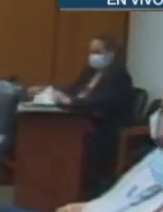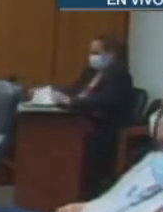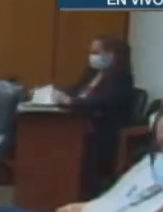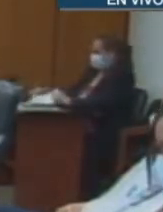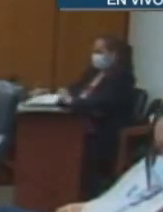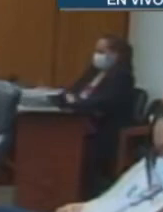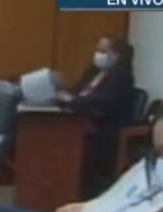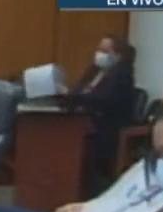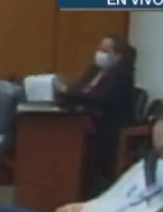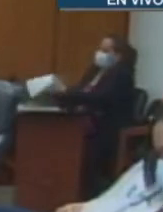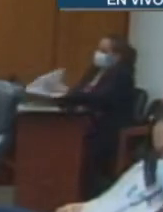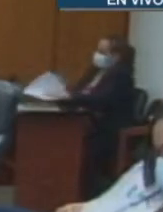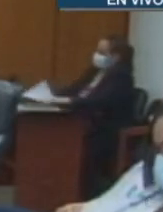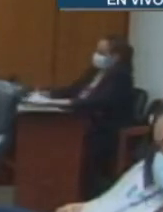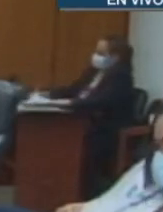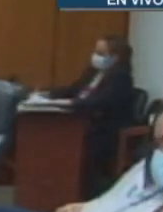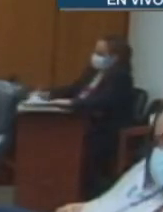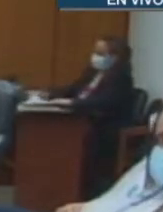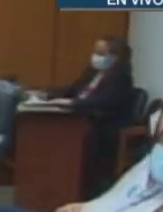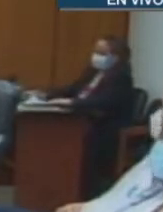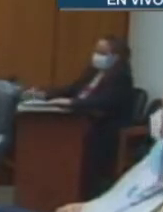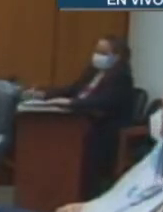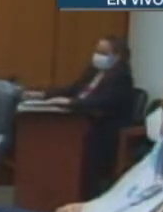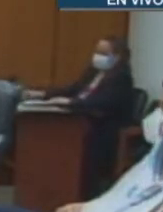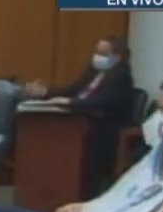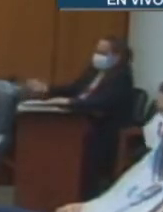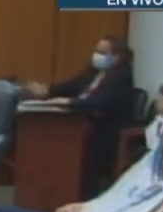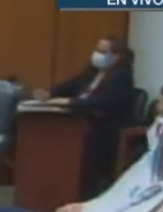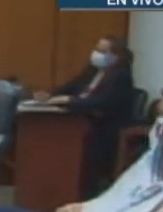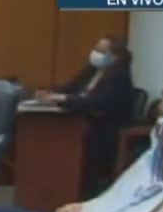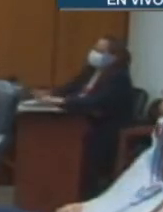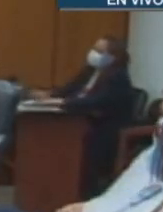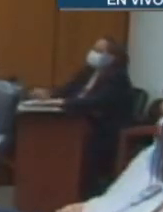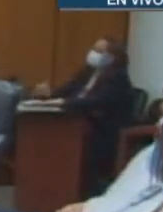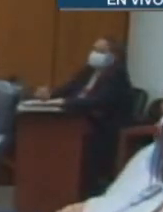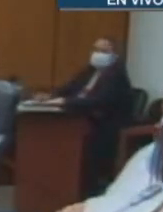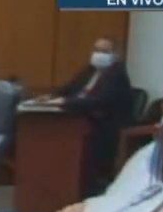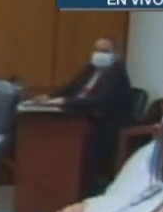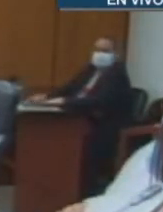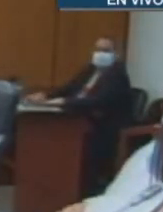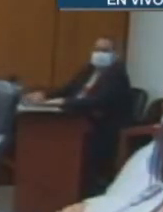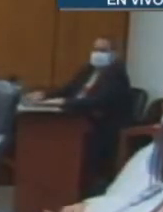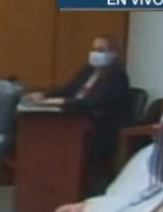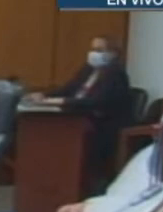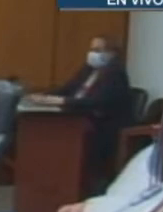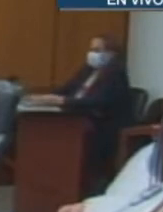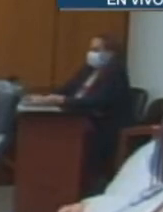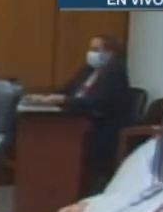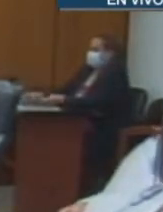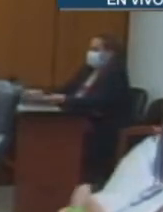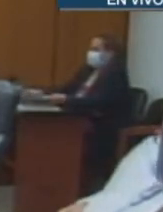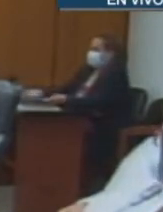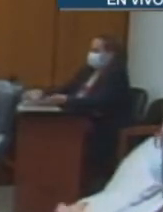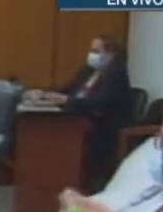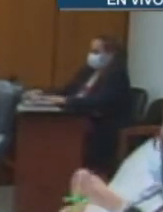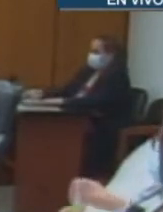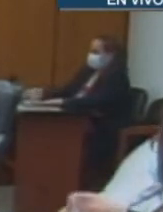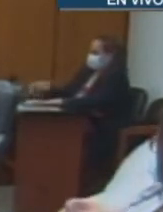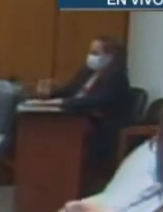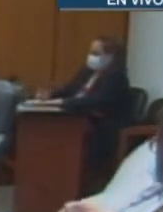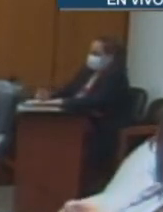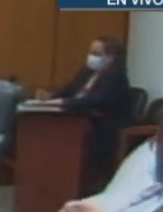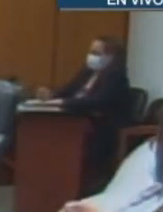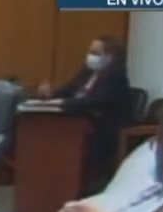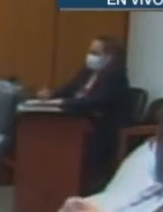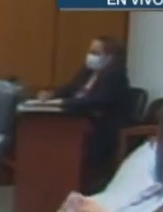salud de la población ante esta enfermedad del COVID-19. Tiene los recursos necesarios para hacerlo.